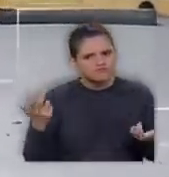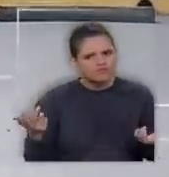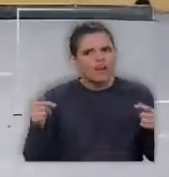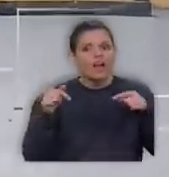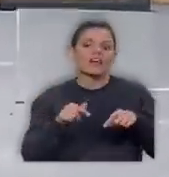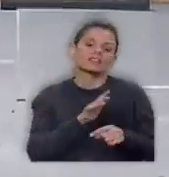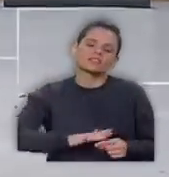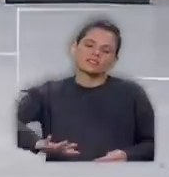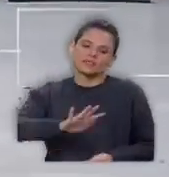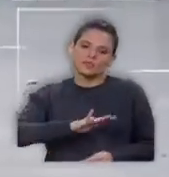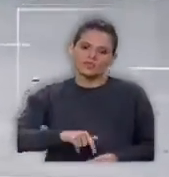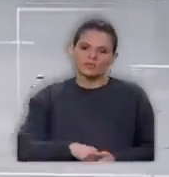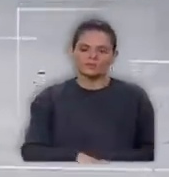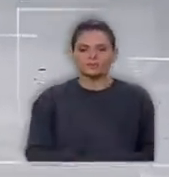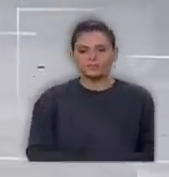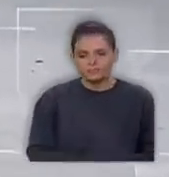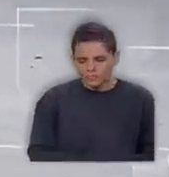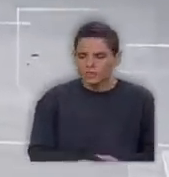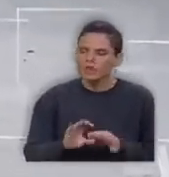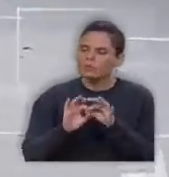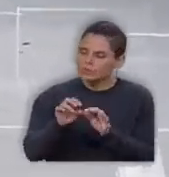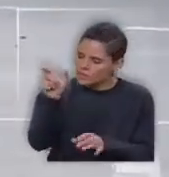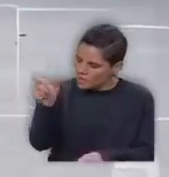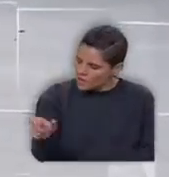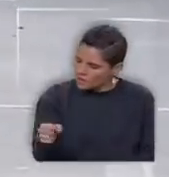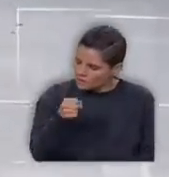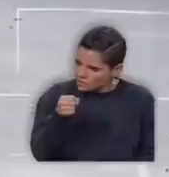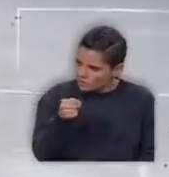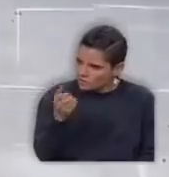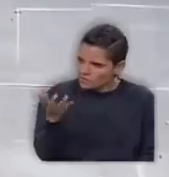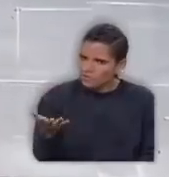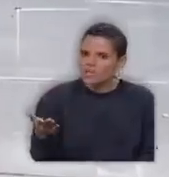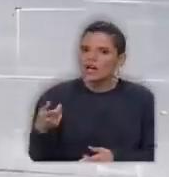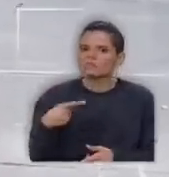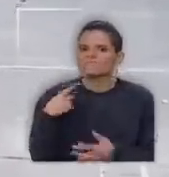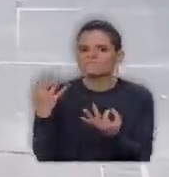Gracias, Rodrigo Arellano, lo que está pasando en Puente Alto. Ahora